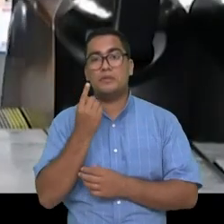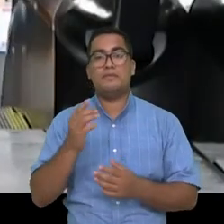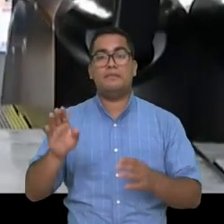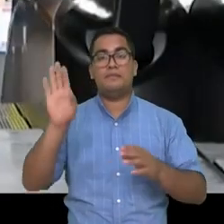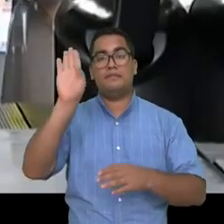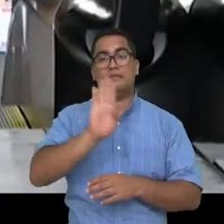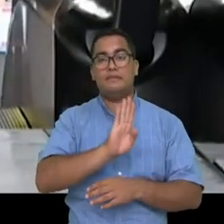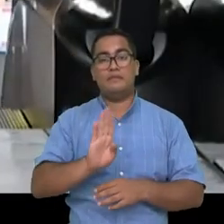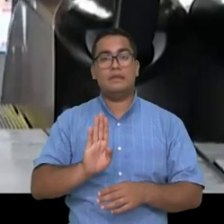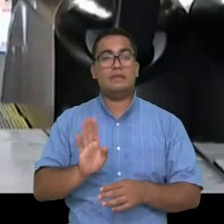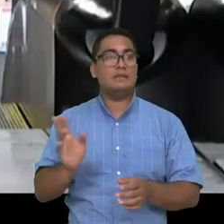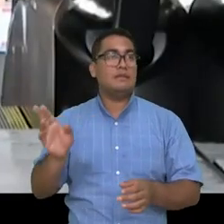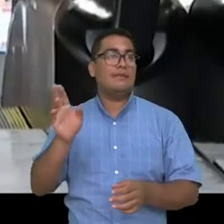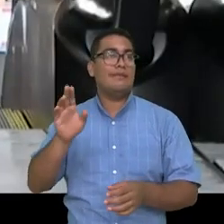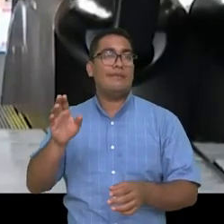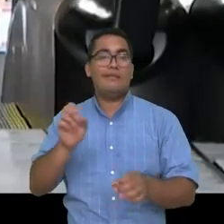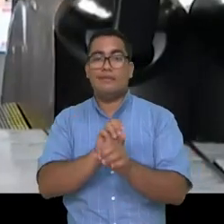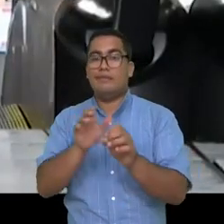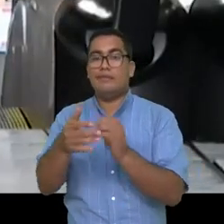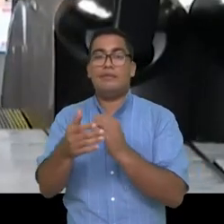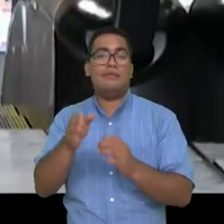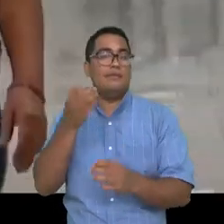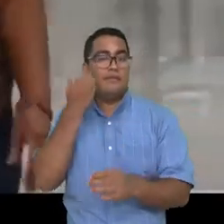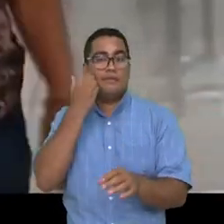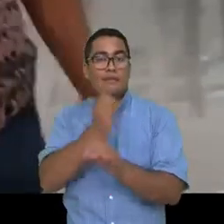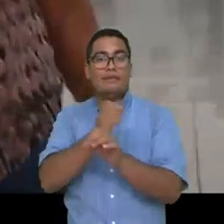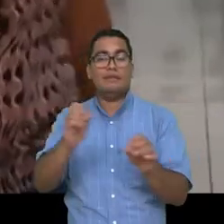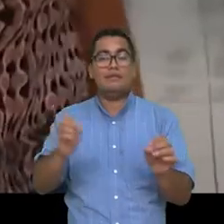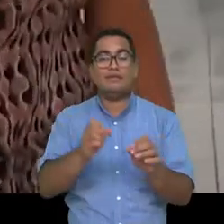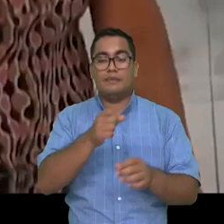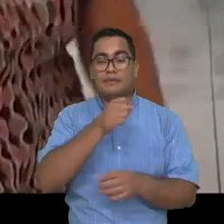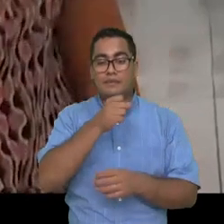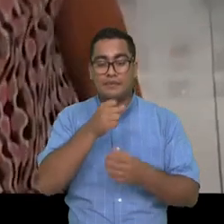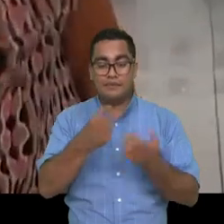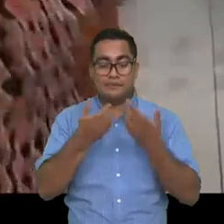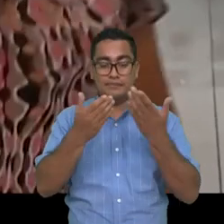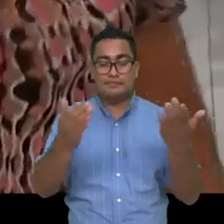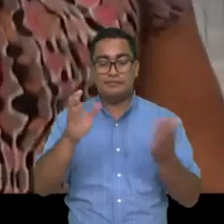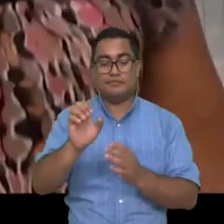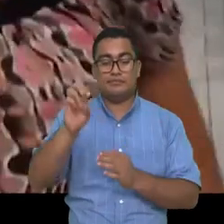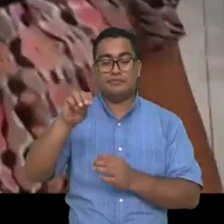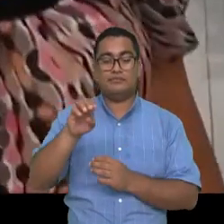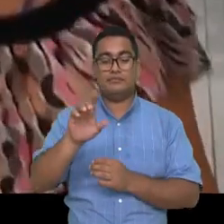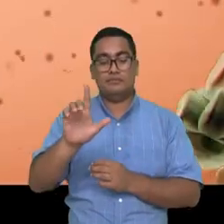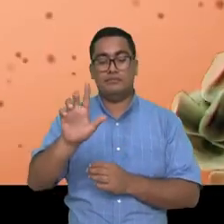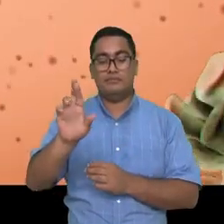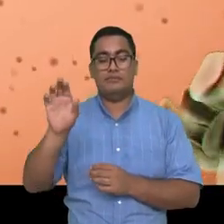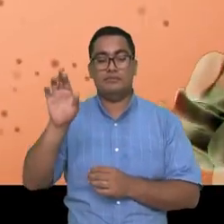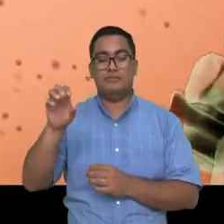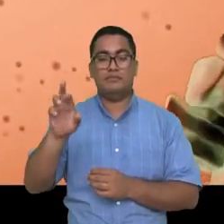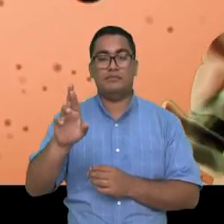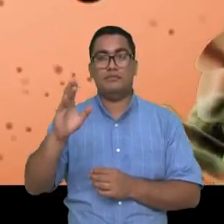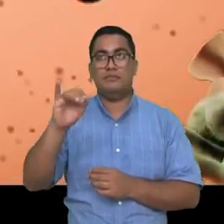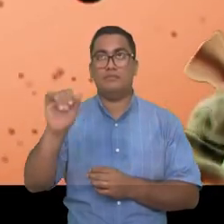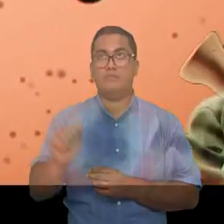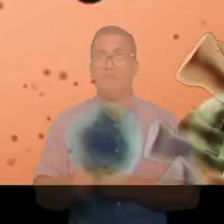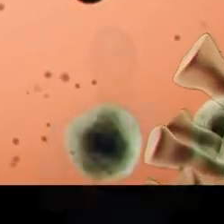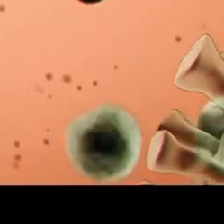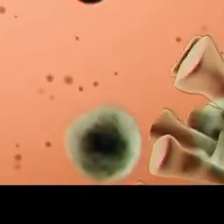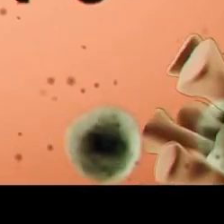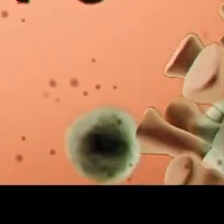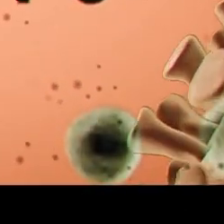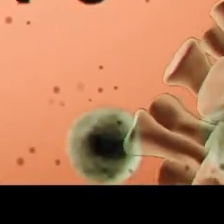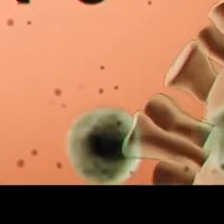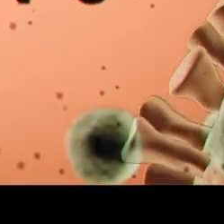Belice no registra infecciones aún. Para el canal parlamentario les informó Elmer Marcia.